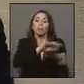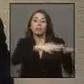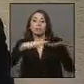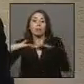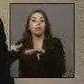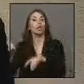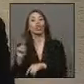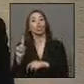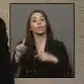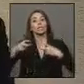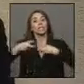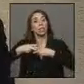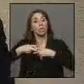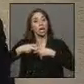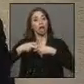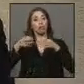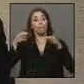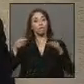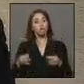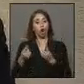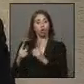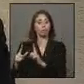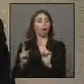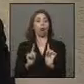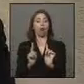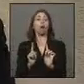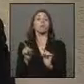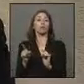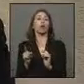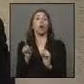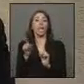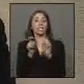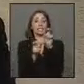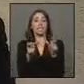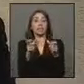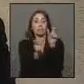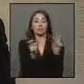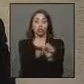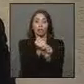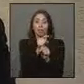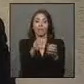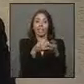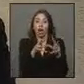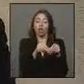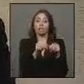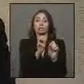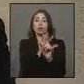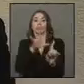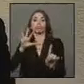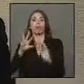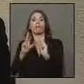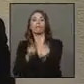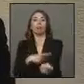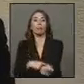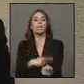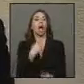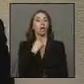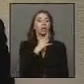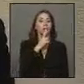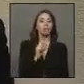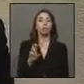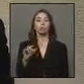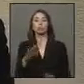no son un sindicato, que no están formalizados como los demás, pero están detrás de ellos un montón de familias, en Quintero no me cabe la duda que en Puchuncaví también, y que